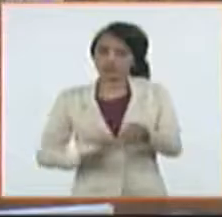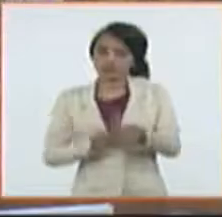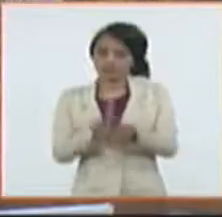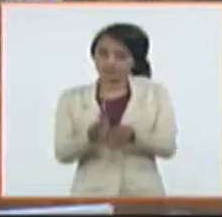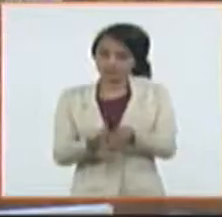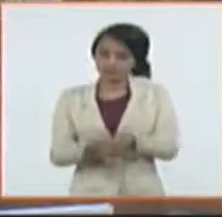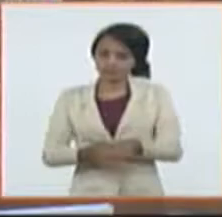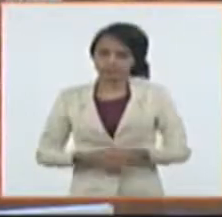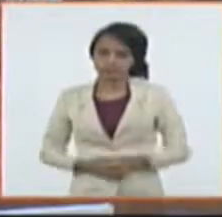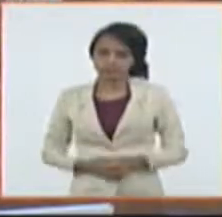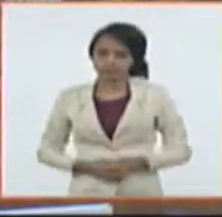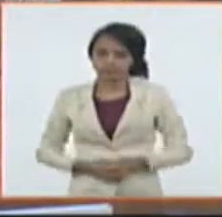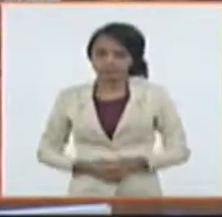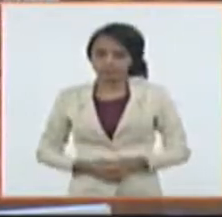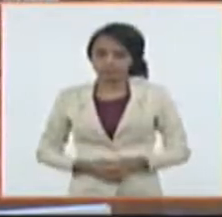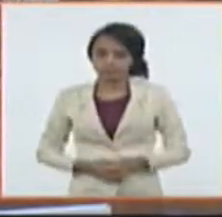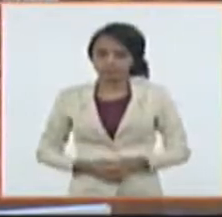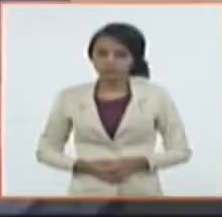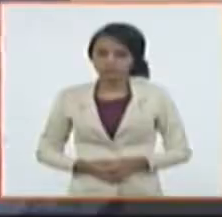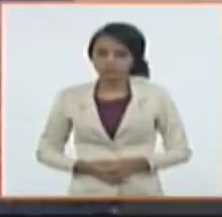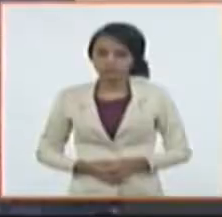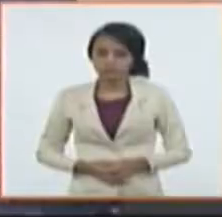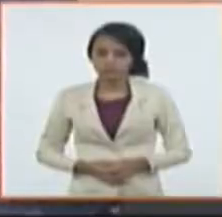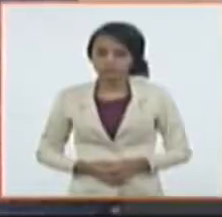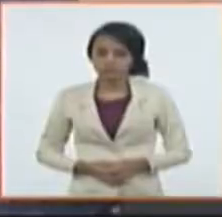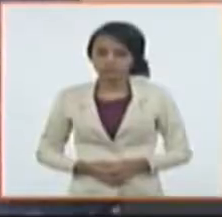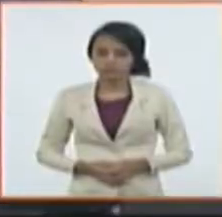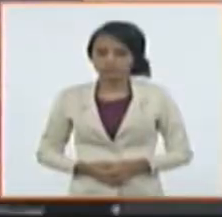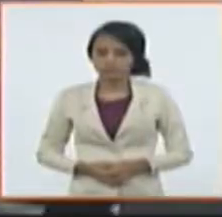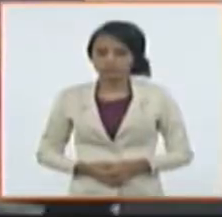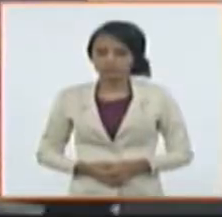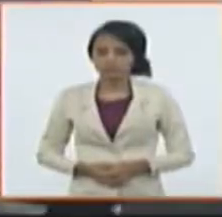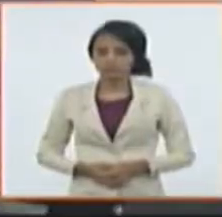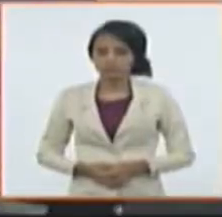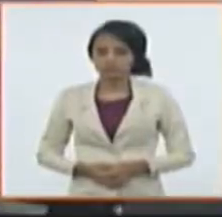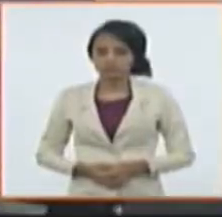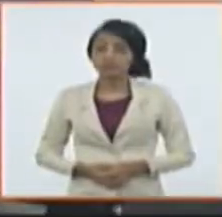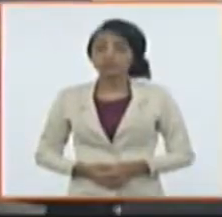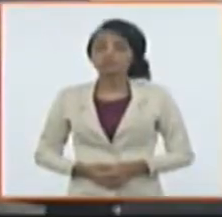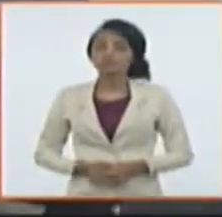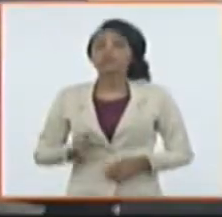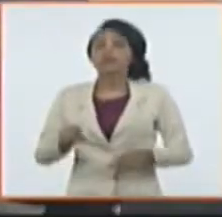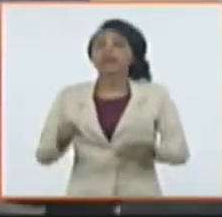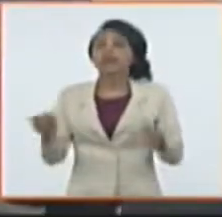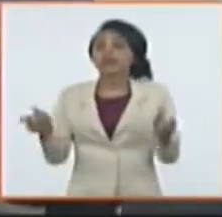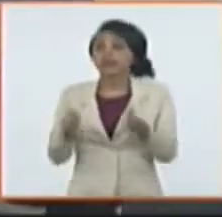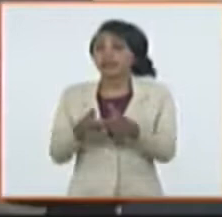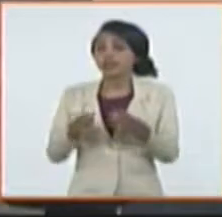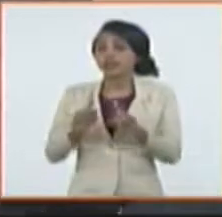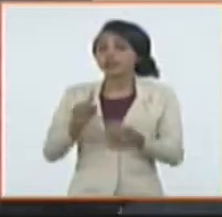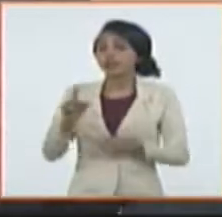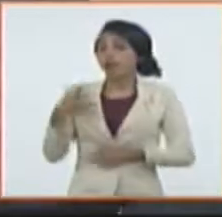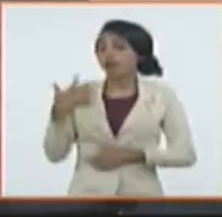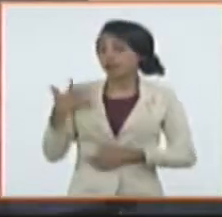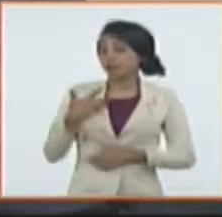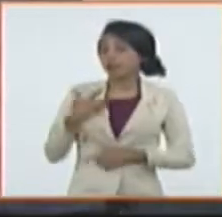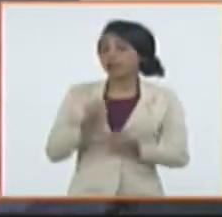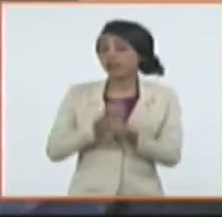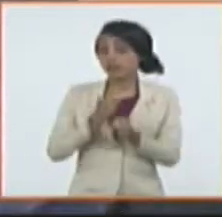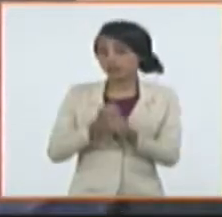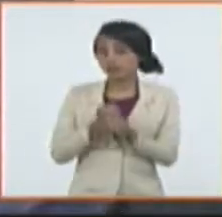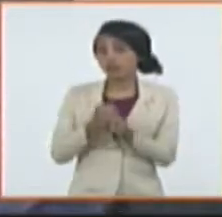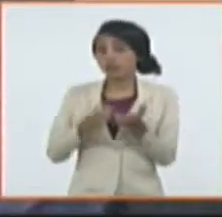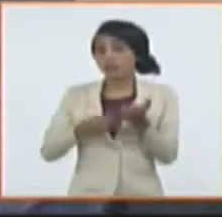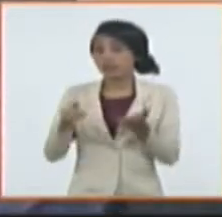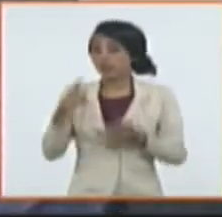estamos viviendo. No podemos dejar de desconocer que también en estos encuentros con los sectores sociales hay críticas al trabajo del partido,